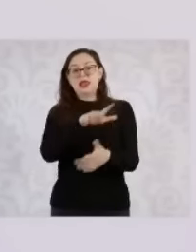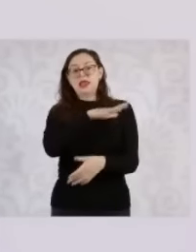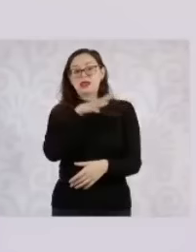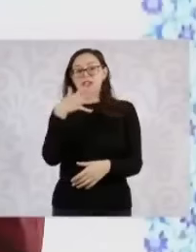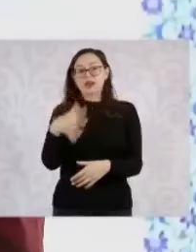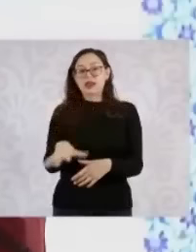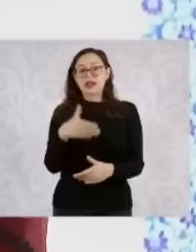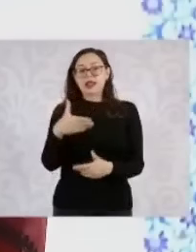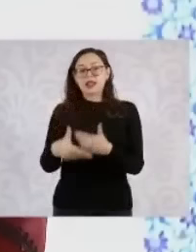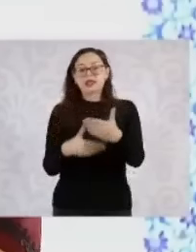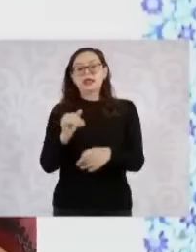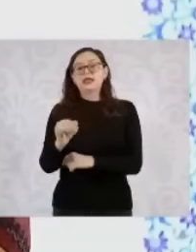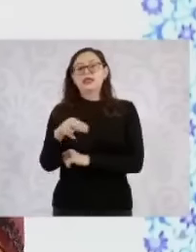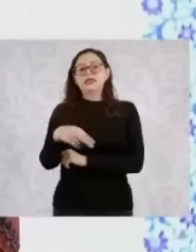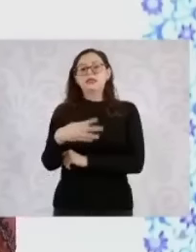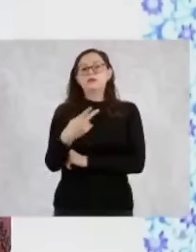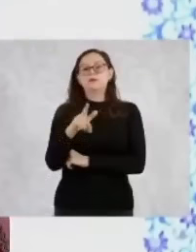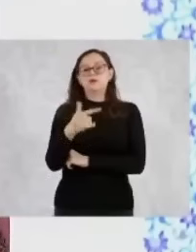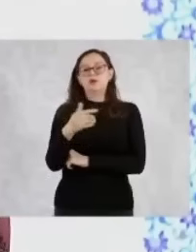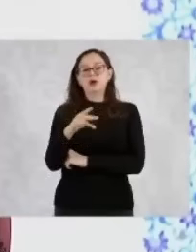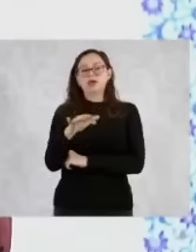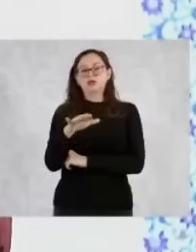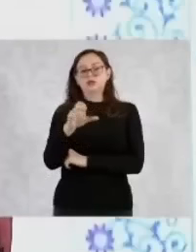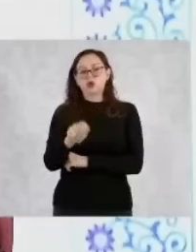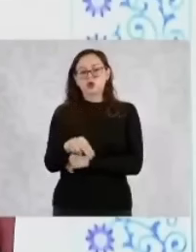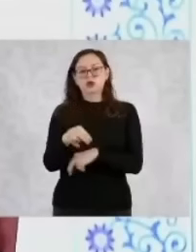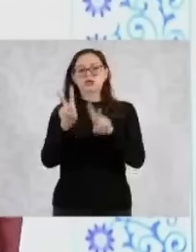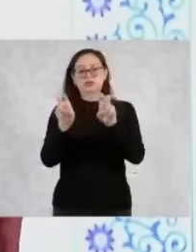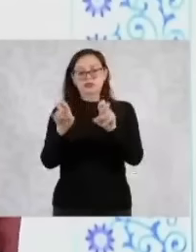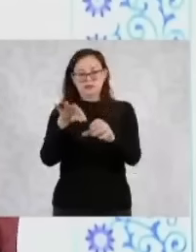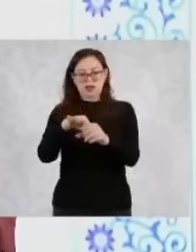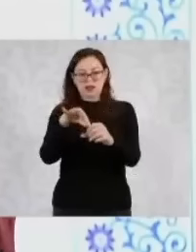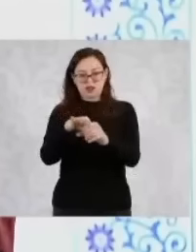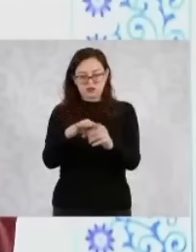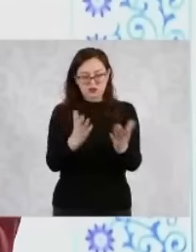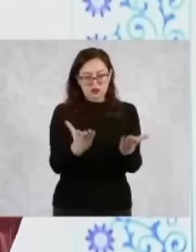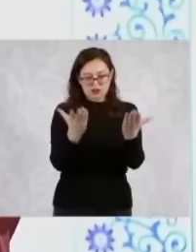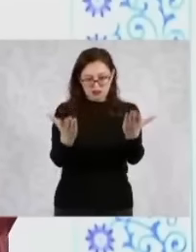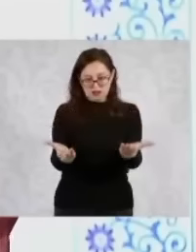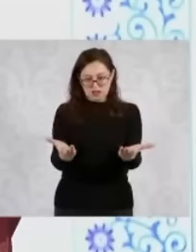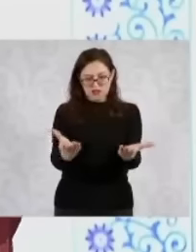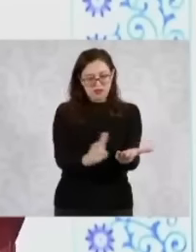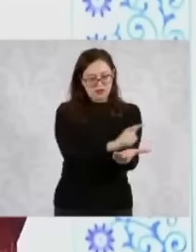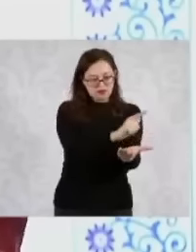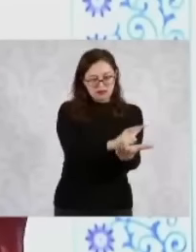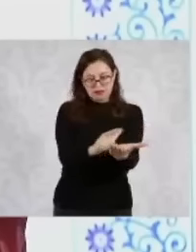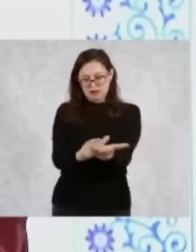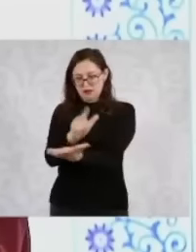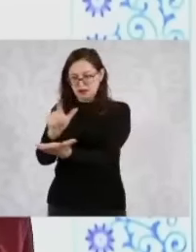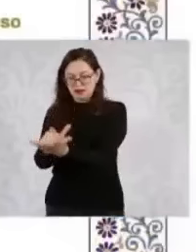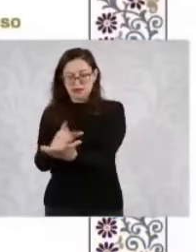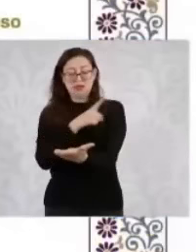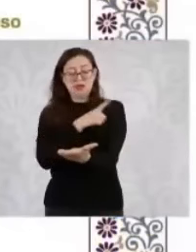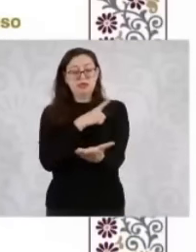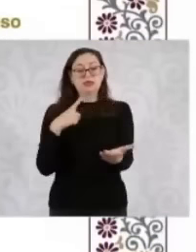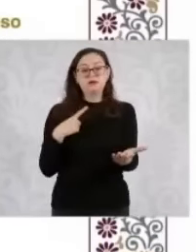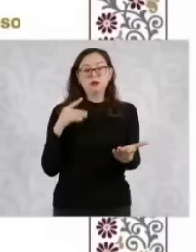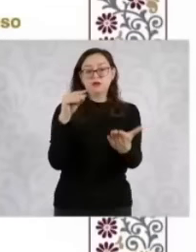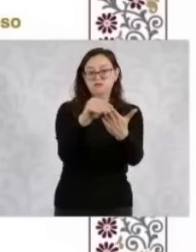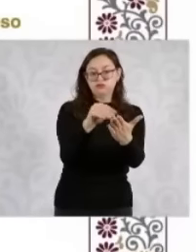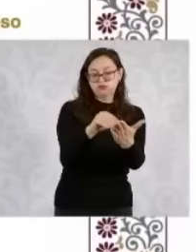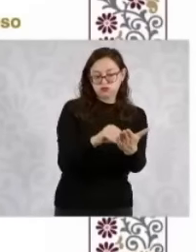digamos para poder este ponerlo de manera más coloquial entonces lo que era necesario era meterle velocidad no como